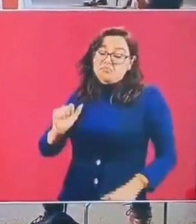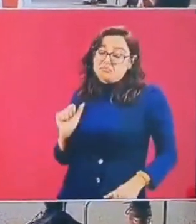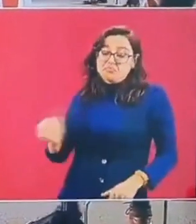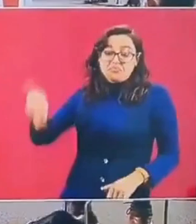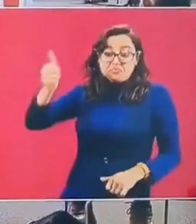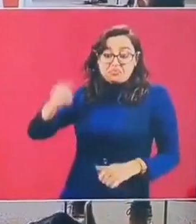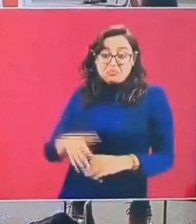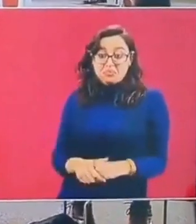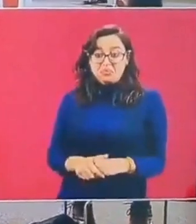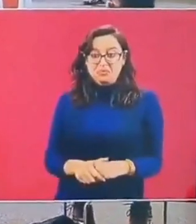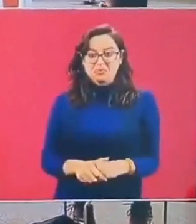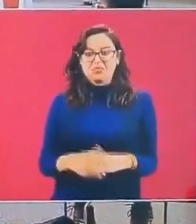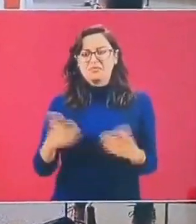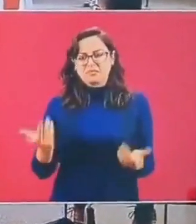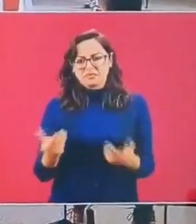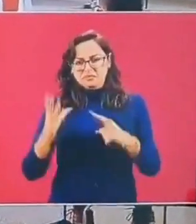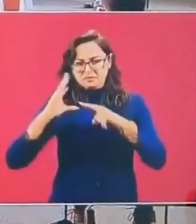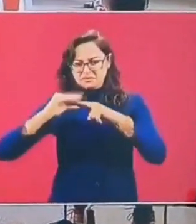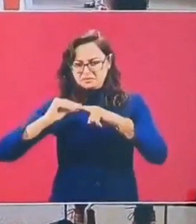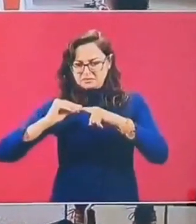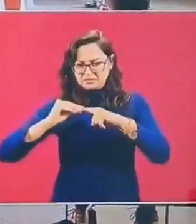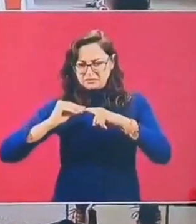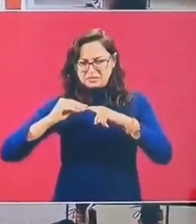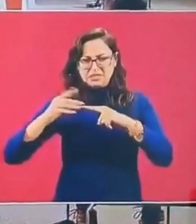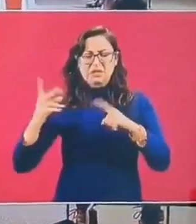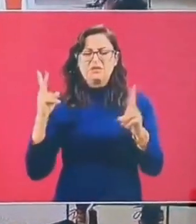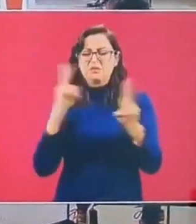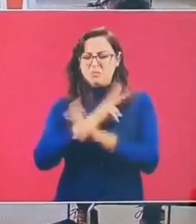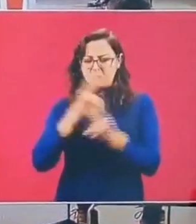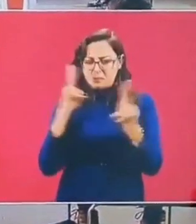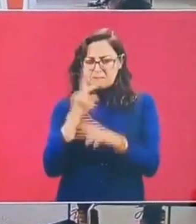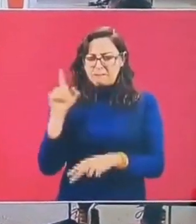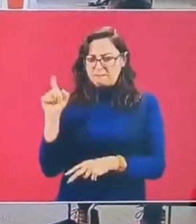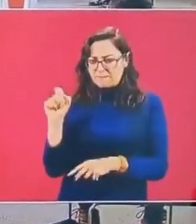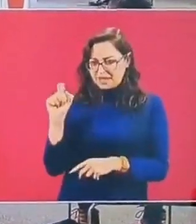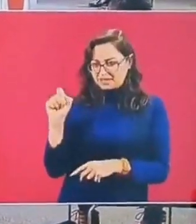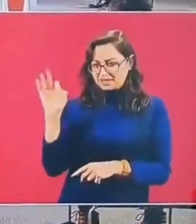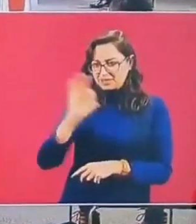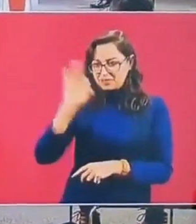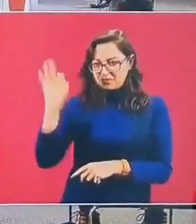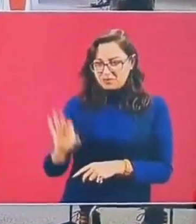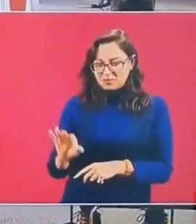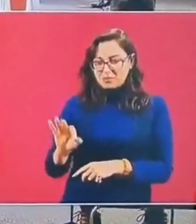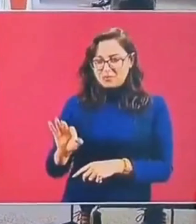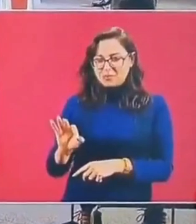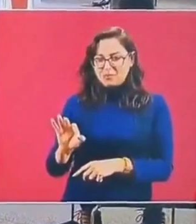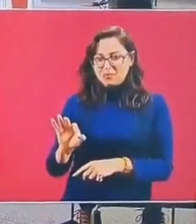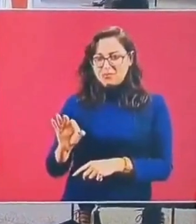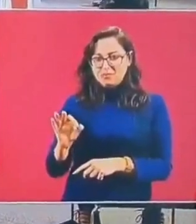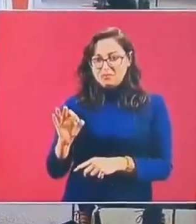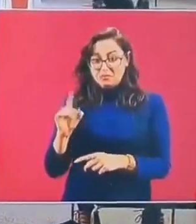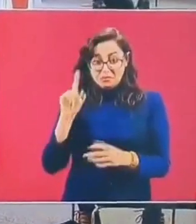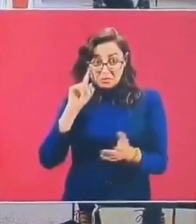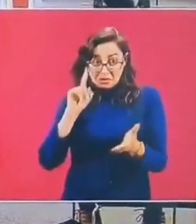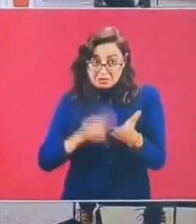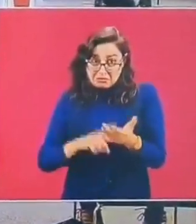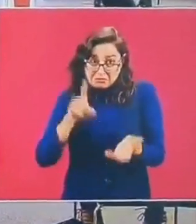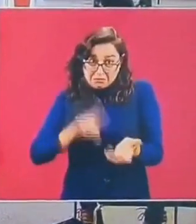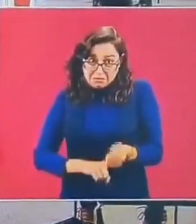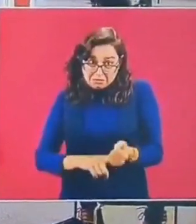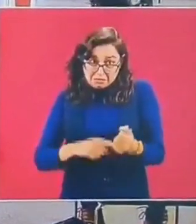suponemos que de la oximetría del paciente, oxigenación 20%, asumo que se refiere a la saturación de oxígeno